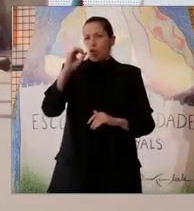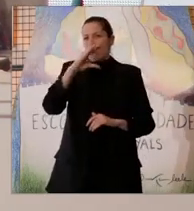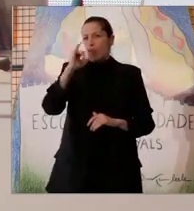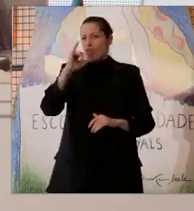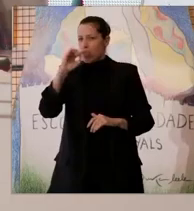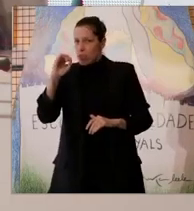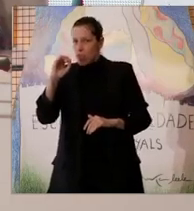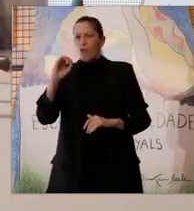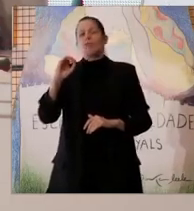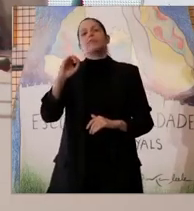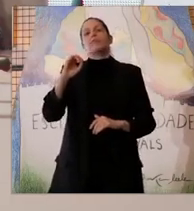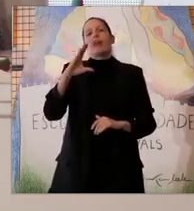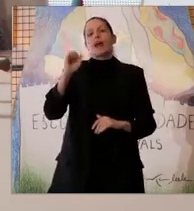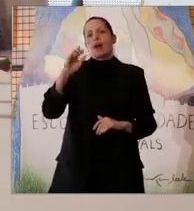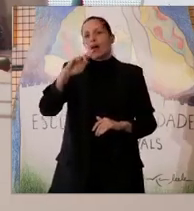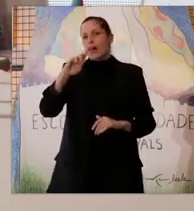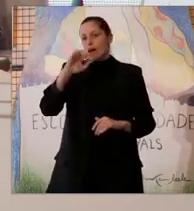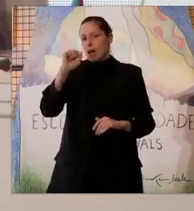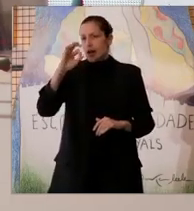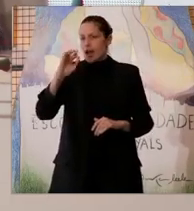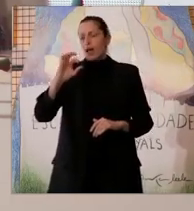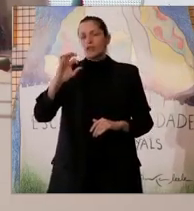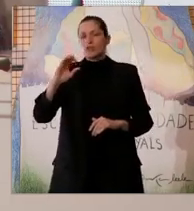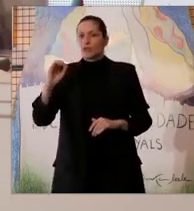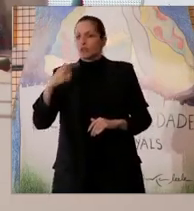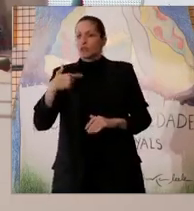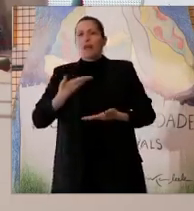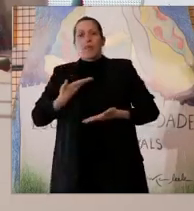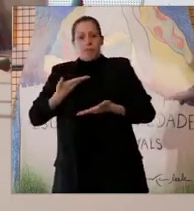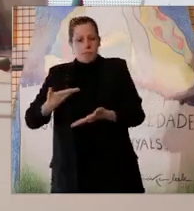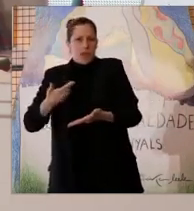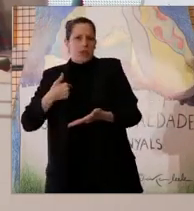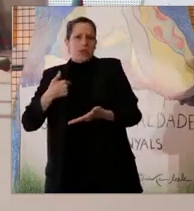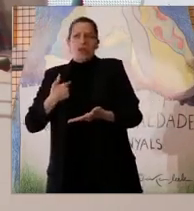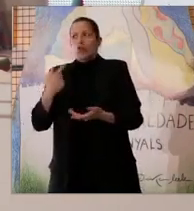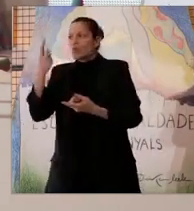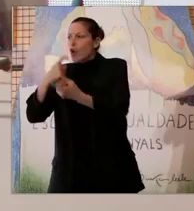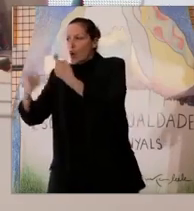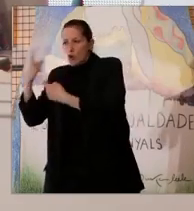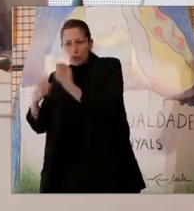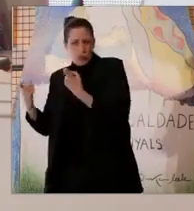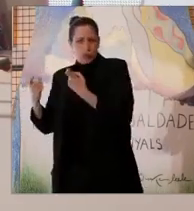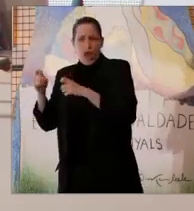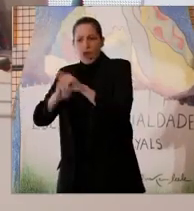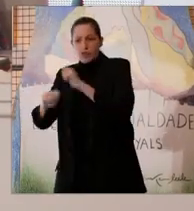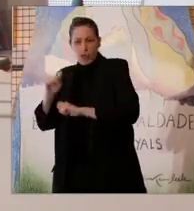consulté consulté con Ana Bernal consulté con asociaciones de mujeres maltratadas y demás y me dijeron adelante o sea